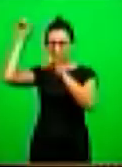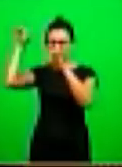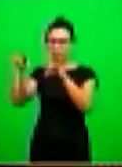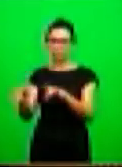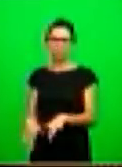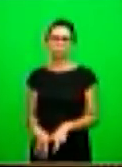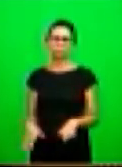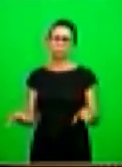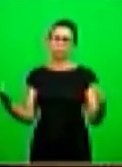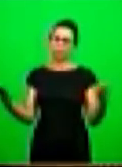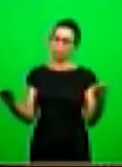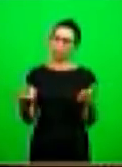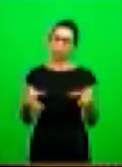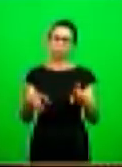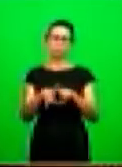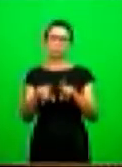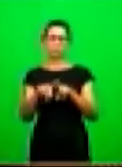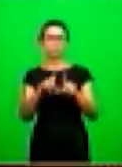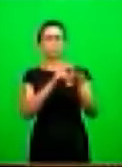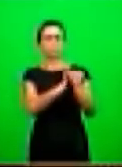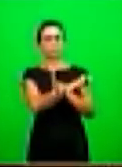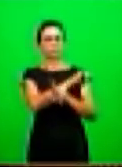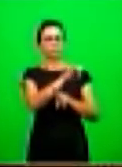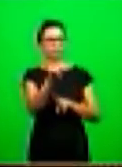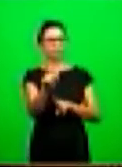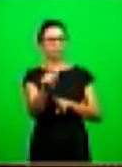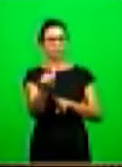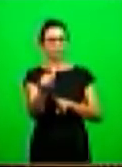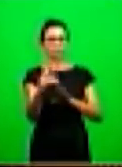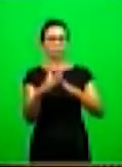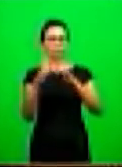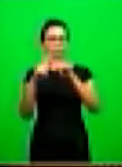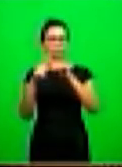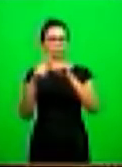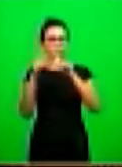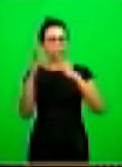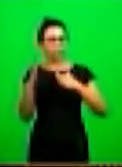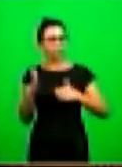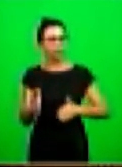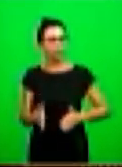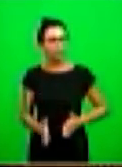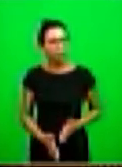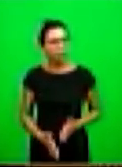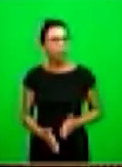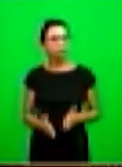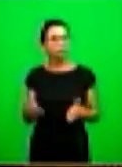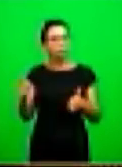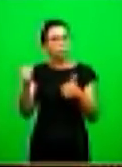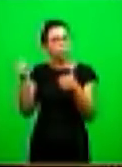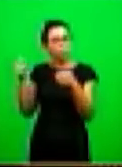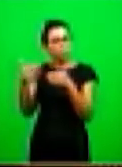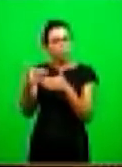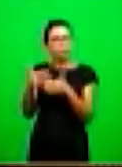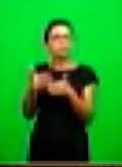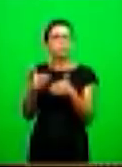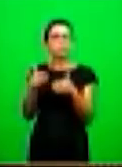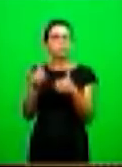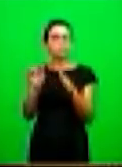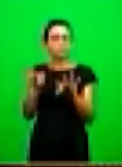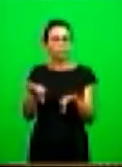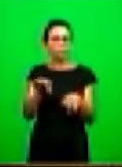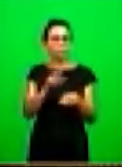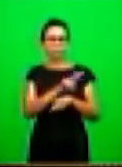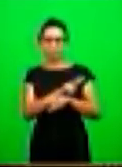y abandonó también. Hoy también hay una profecía para nosotros como iglesia. Una iglesia que en esta última hora